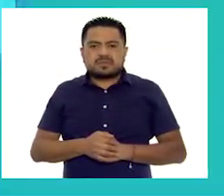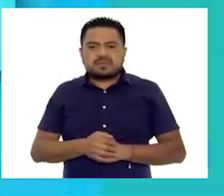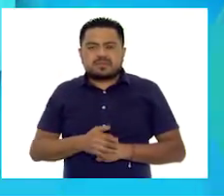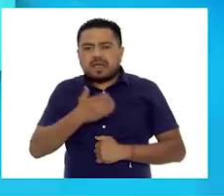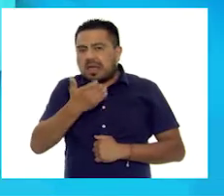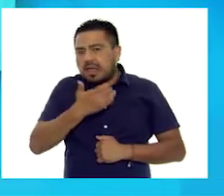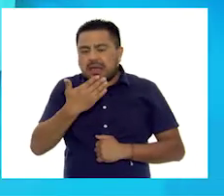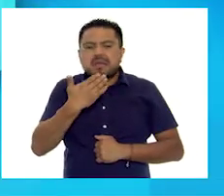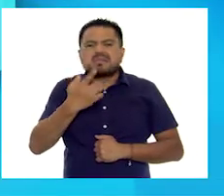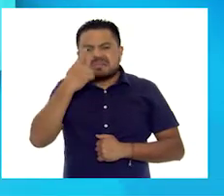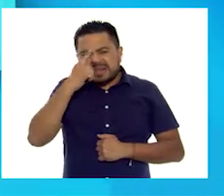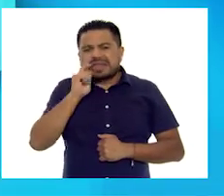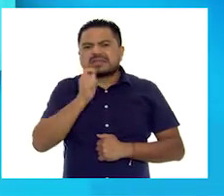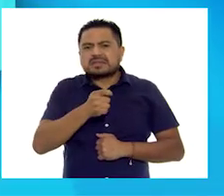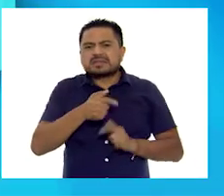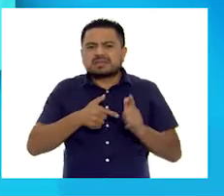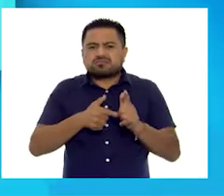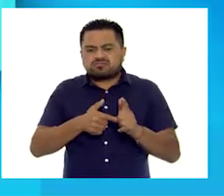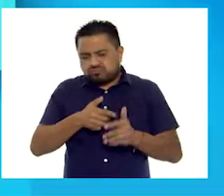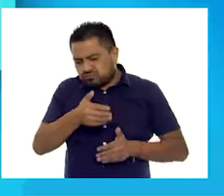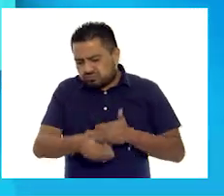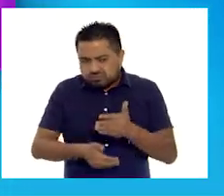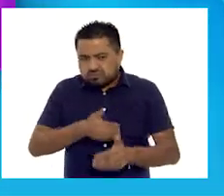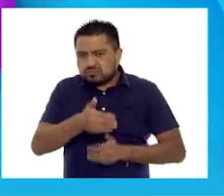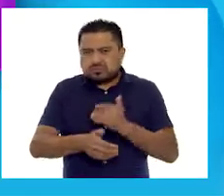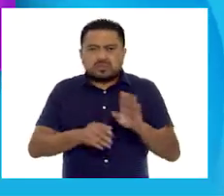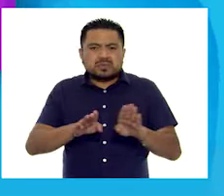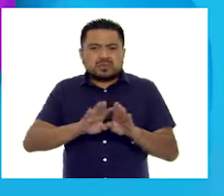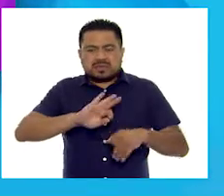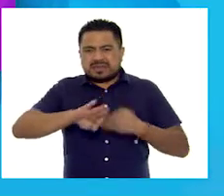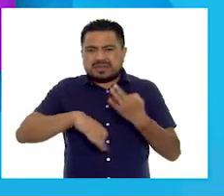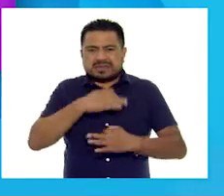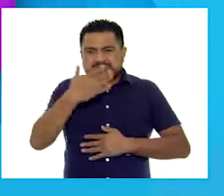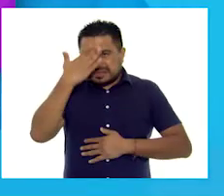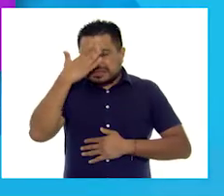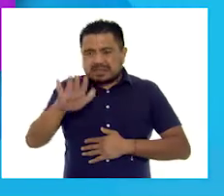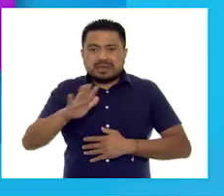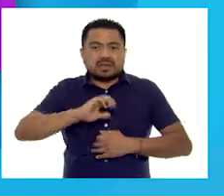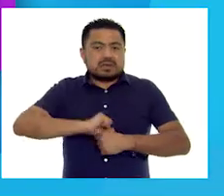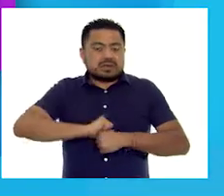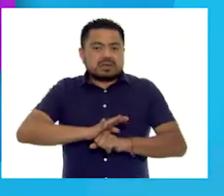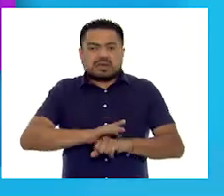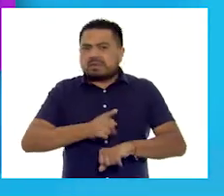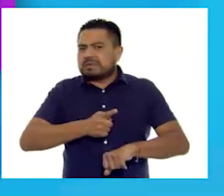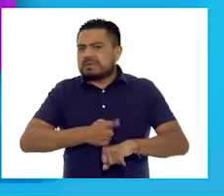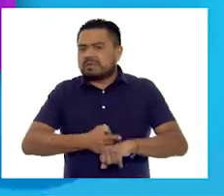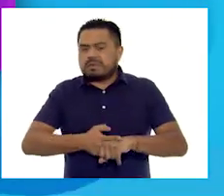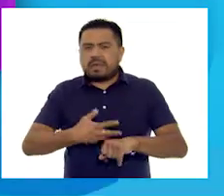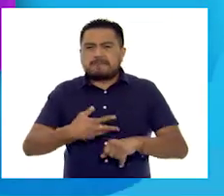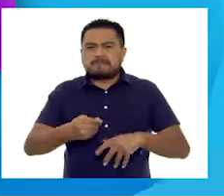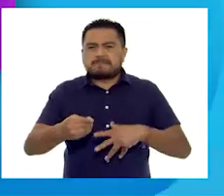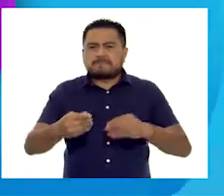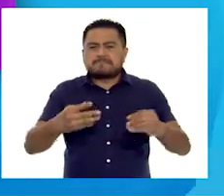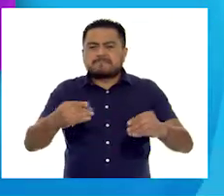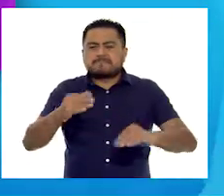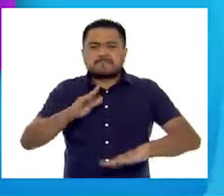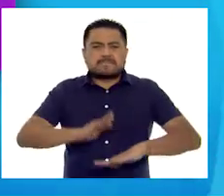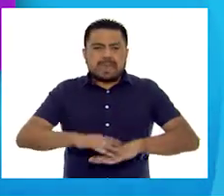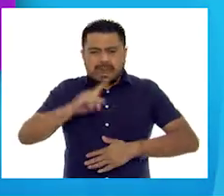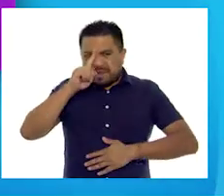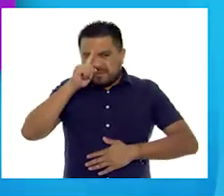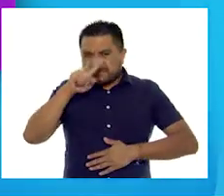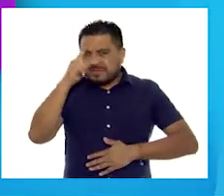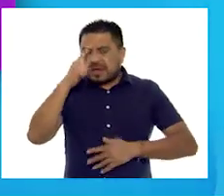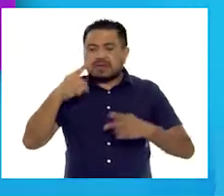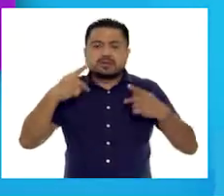Buenas prácticas para seguir adelante. Como todos sabemos, la COVID-19 es una enfermedad que se contagia muy fácilmente entre